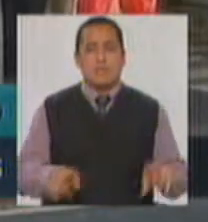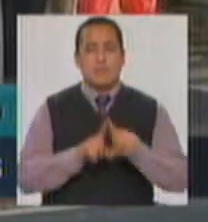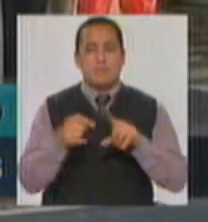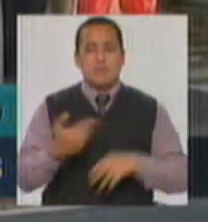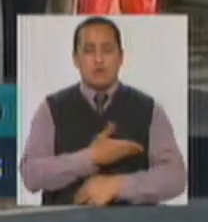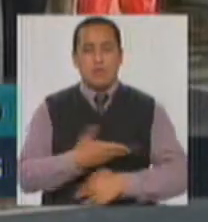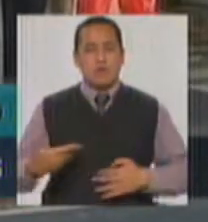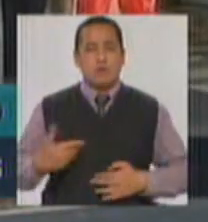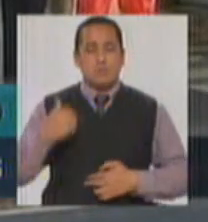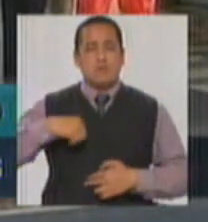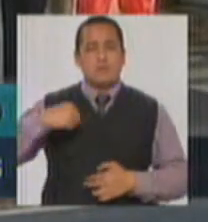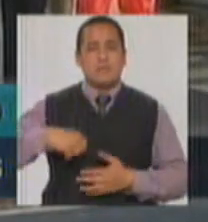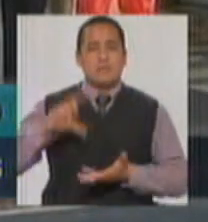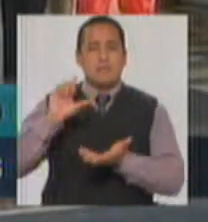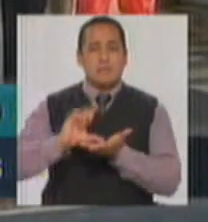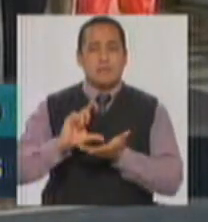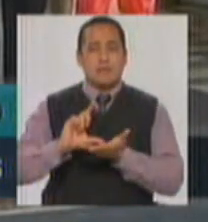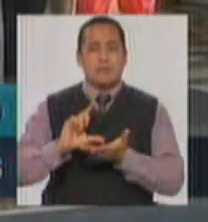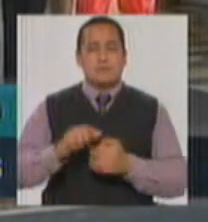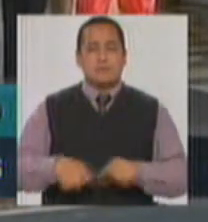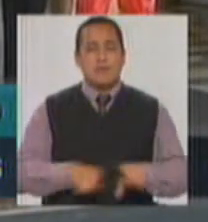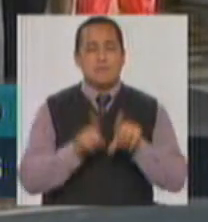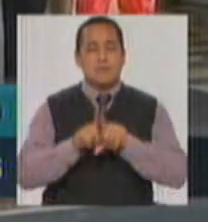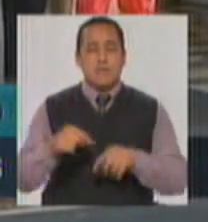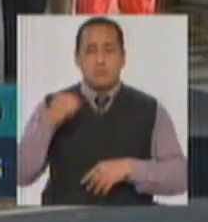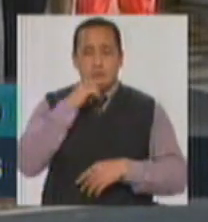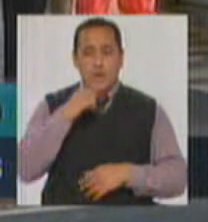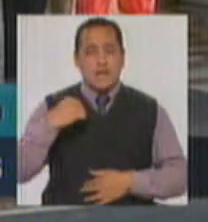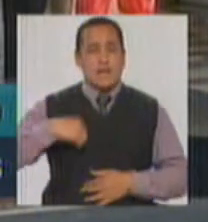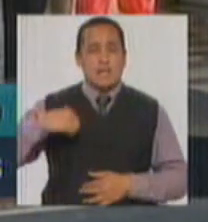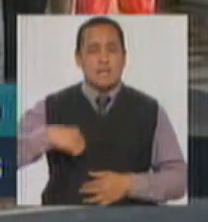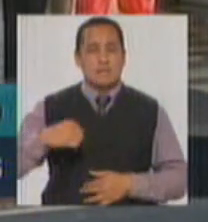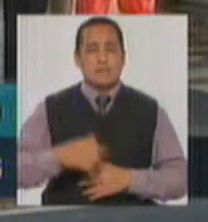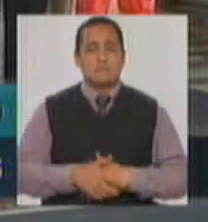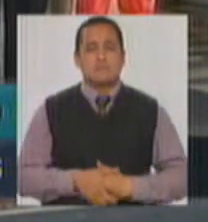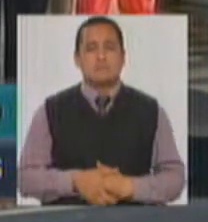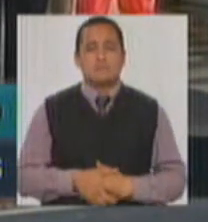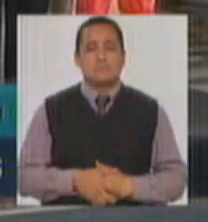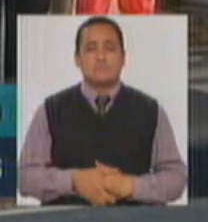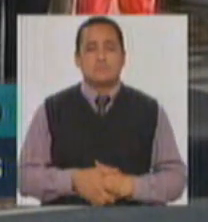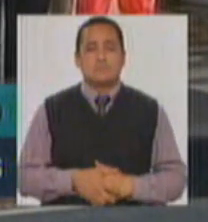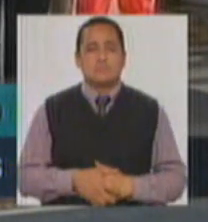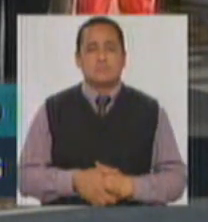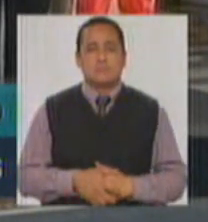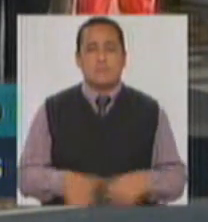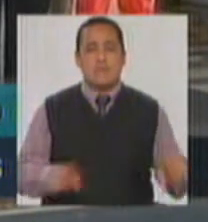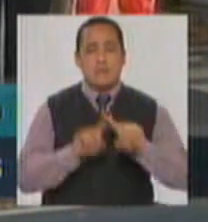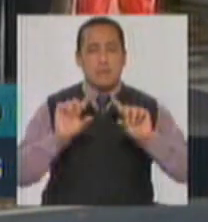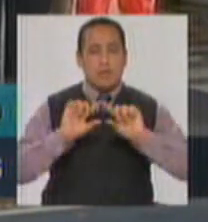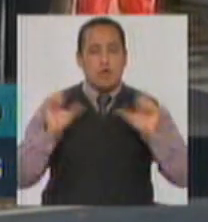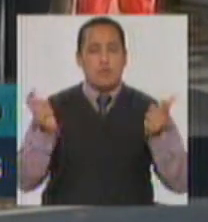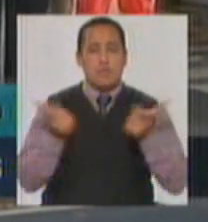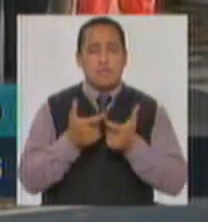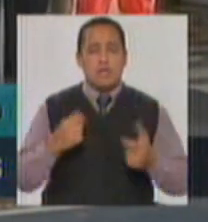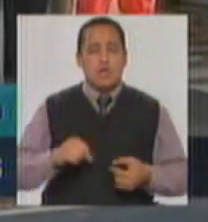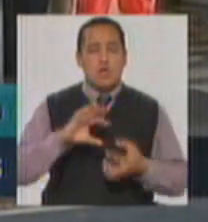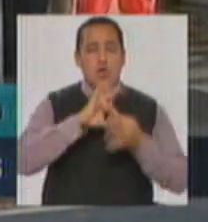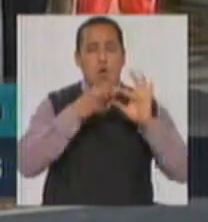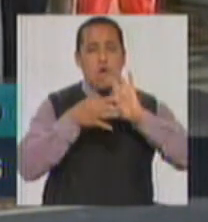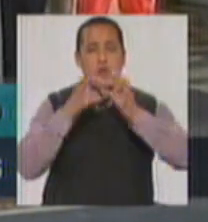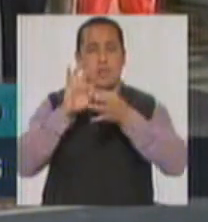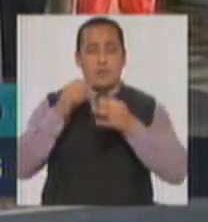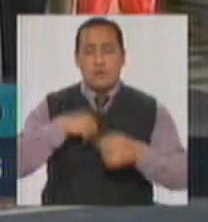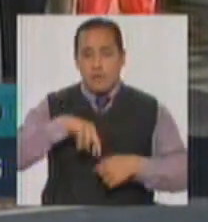gobierno municipal de Lima, de nuestra alcaldesa Susana Villarán, del Comité Olímpico del